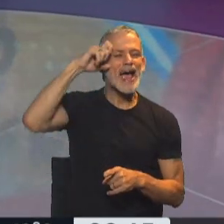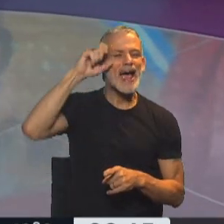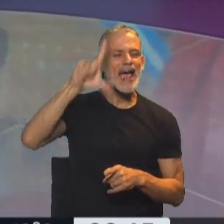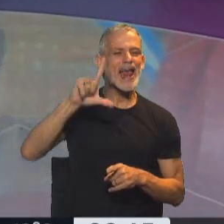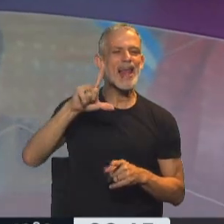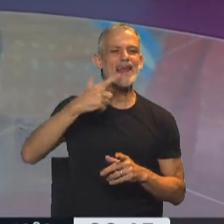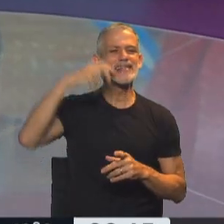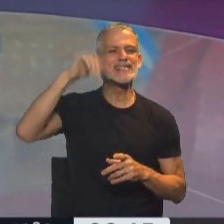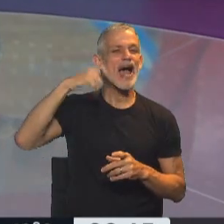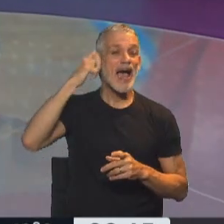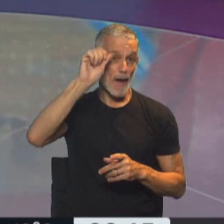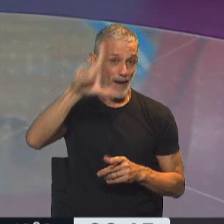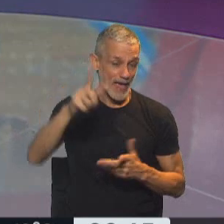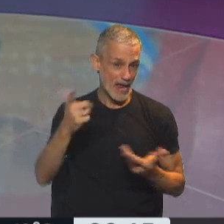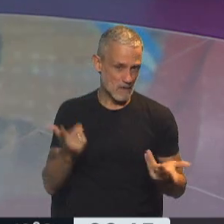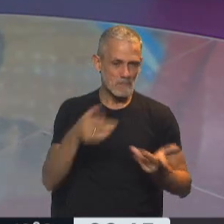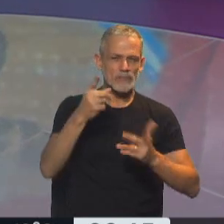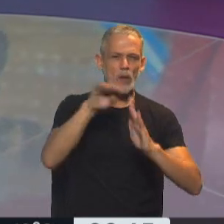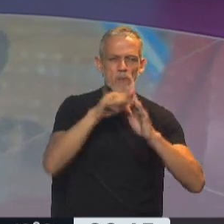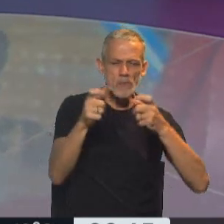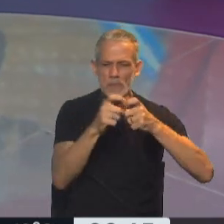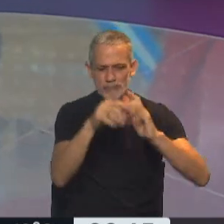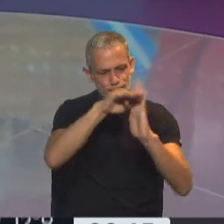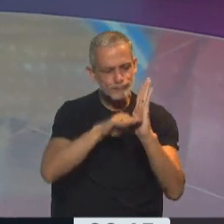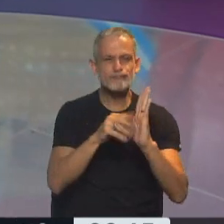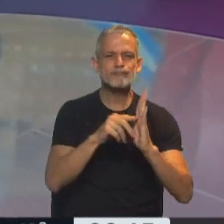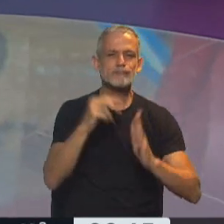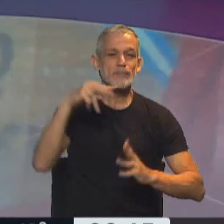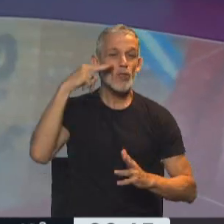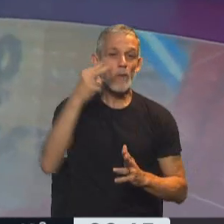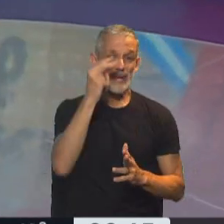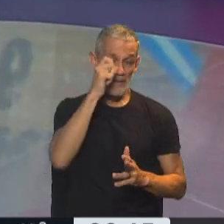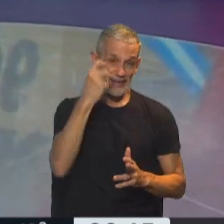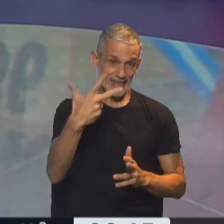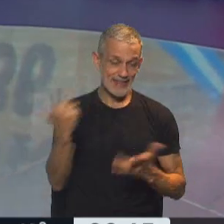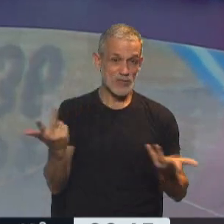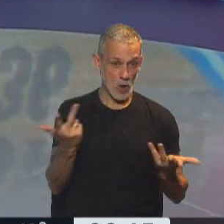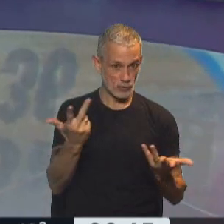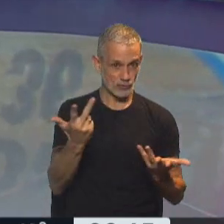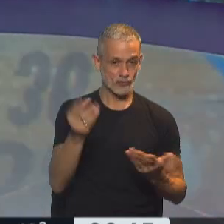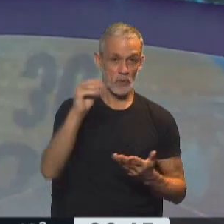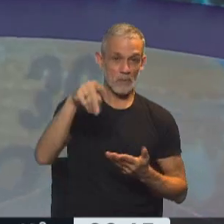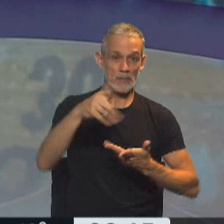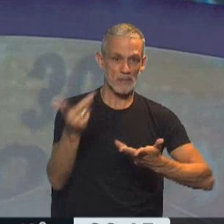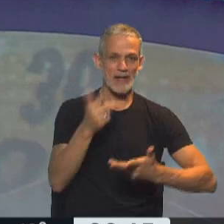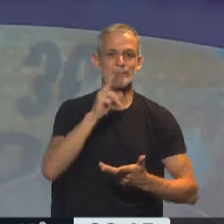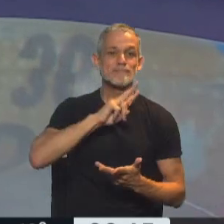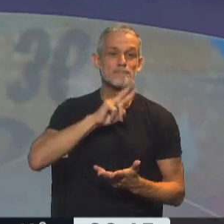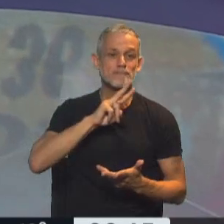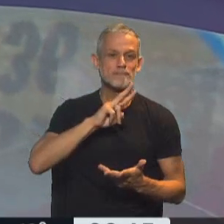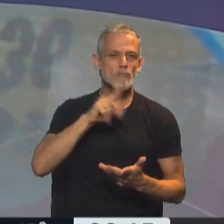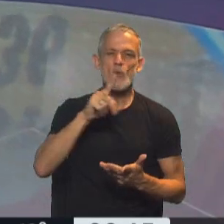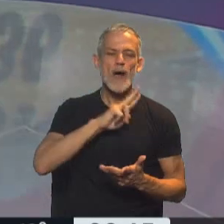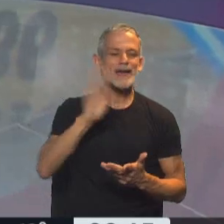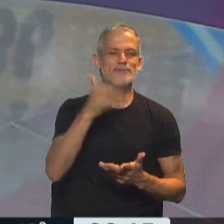San Gabriel. Y ya estamos hablando de la programación 2022, que tendrá una nueva dotación. Y serán ellas,